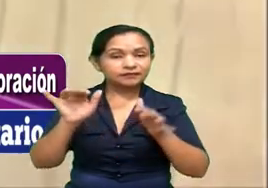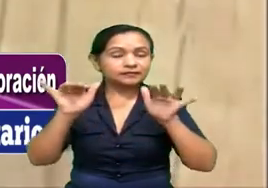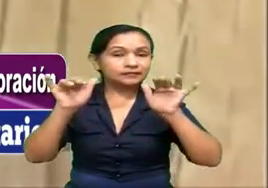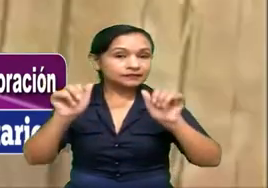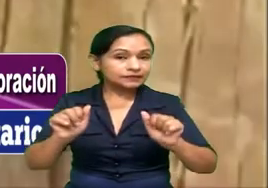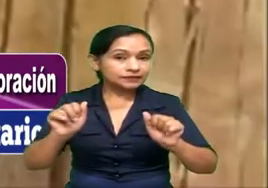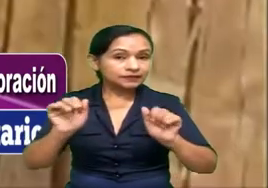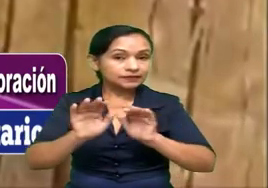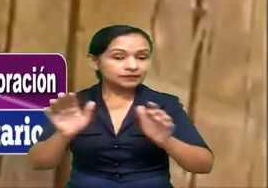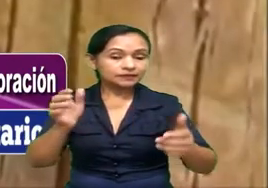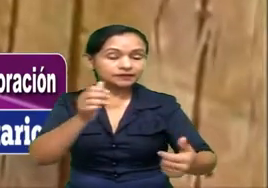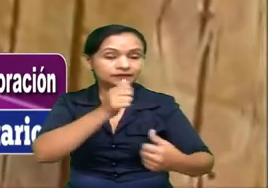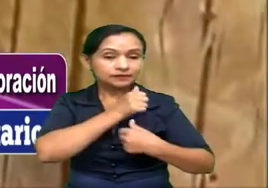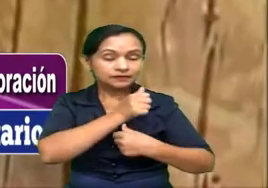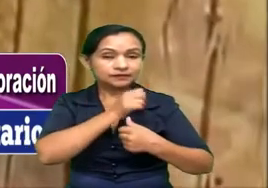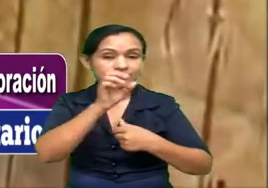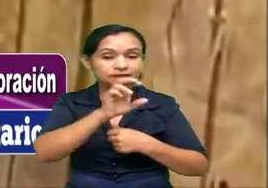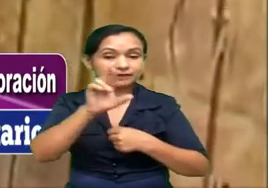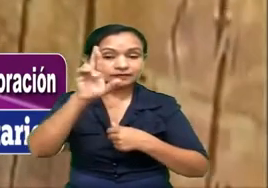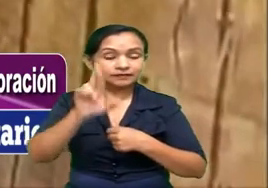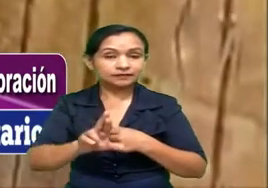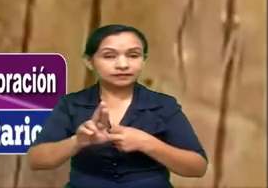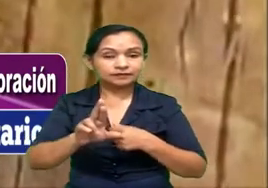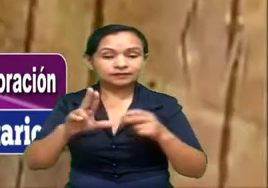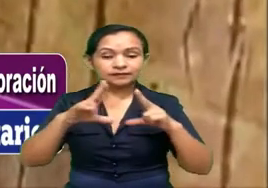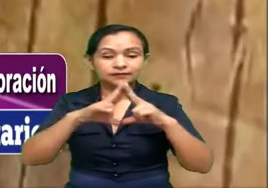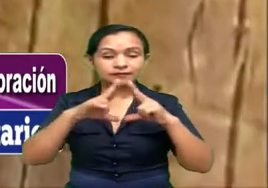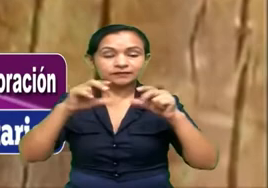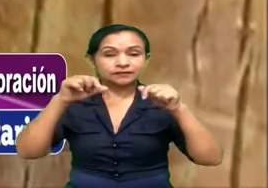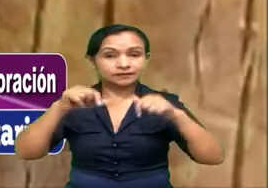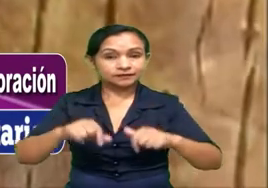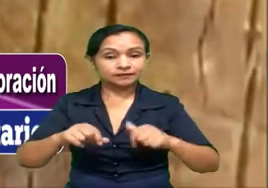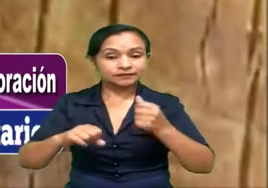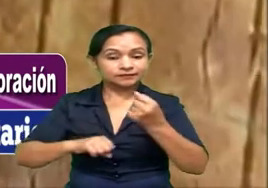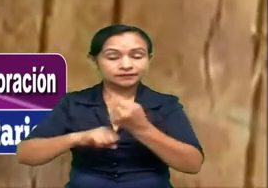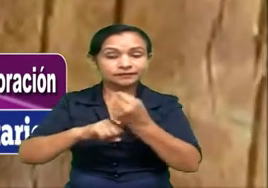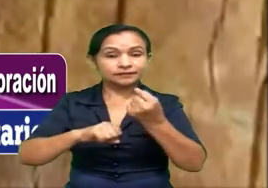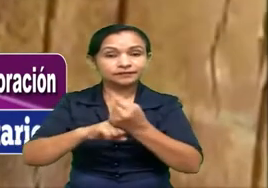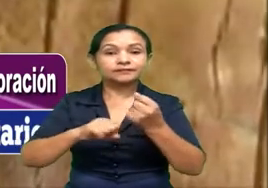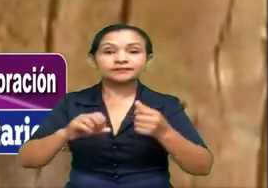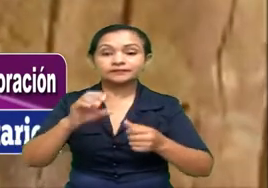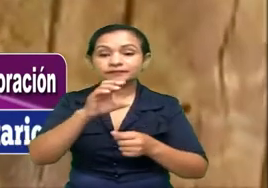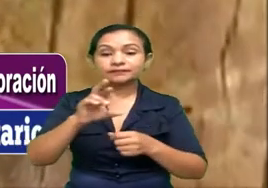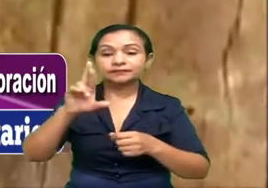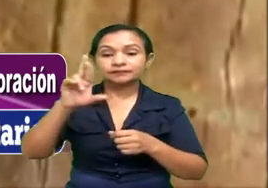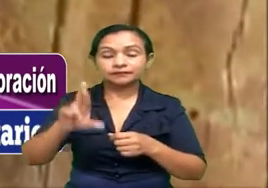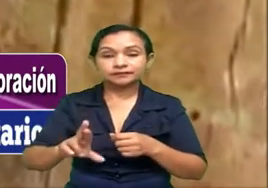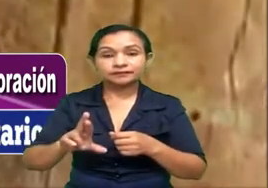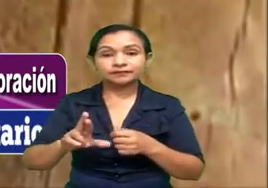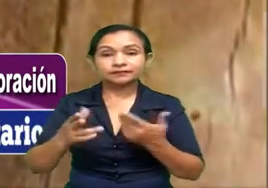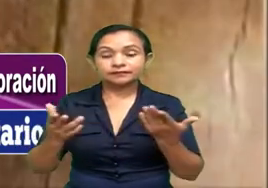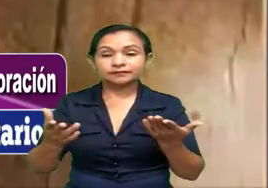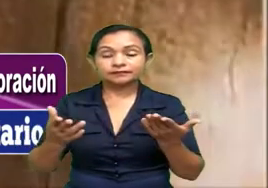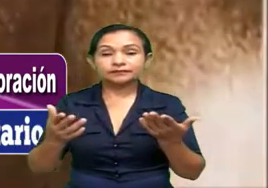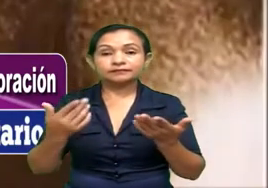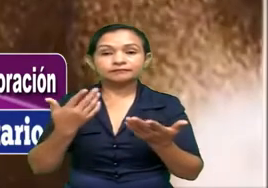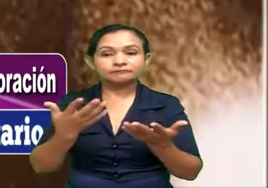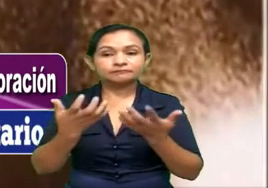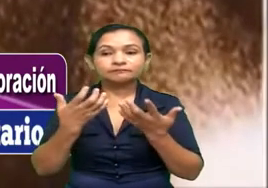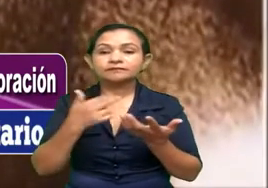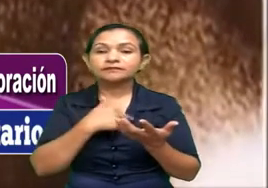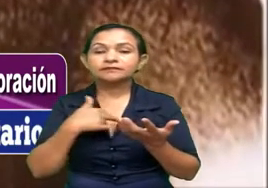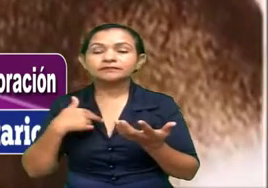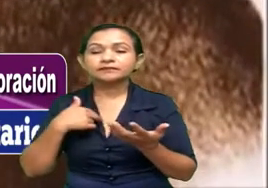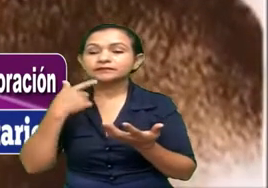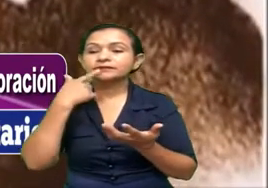los ejércitos ticos metidos, sí, en Nicaragua. Claro. Y los ticos con el pretexto